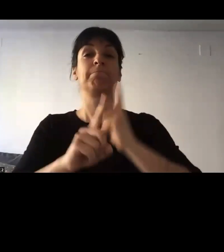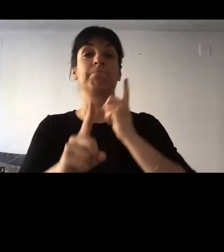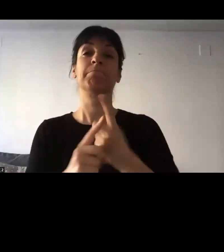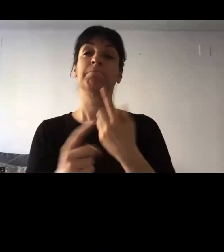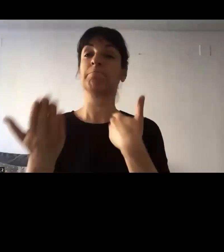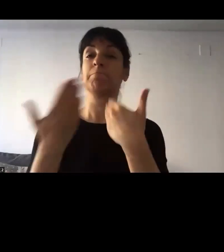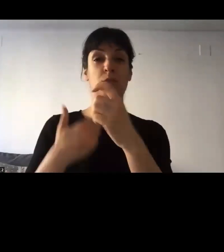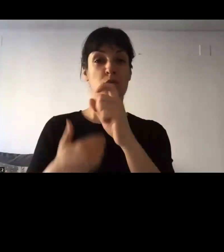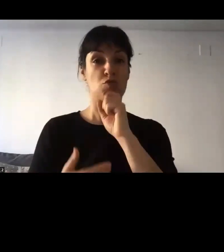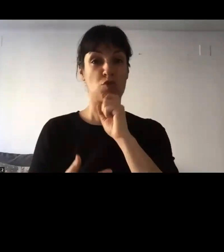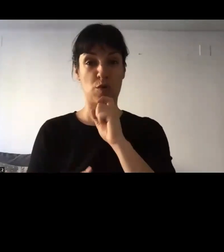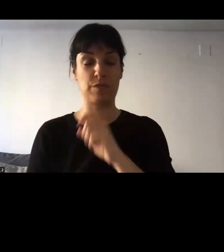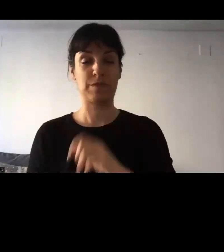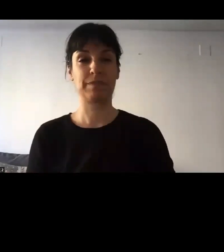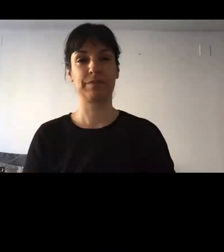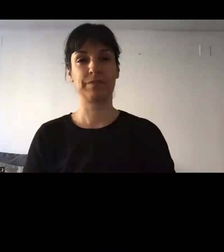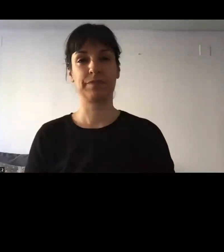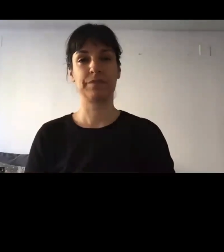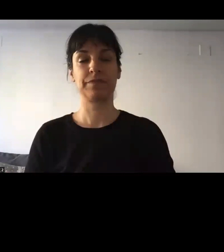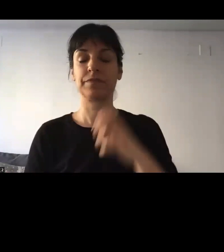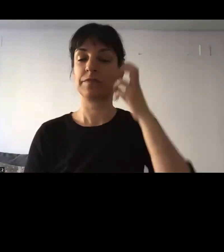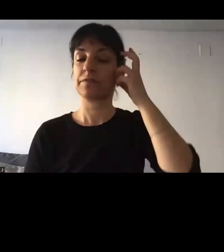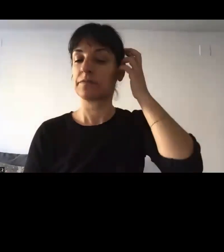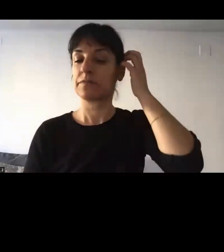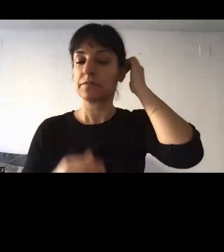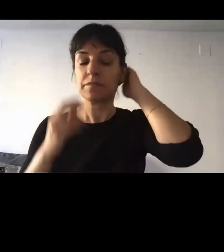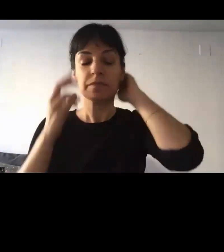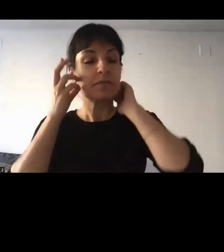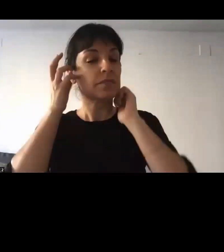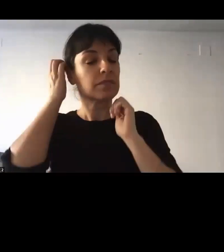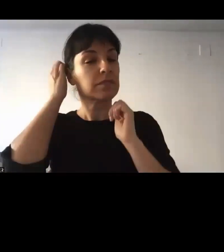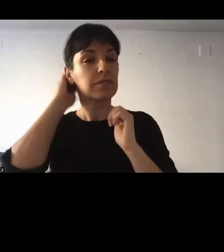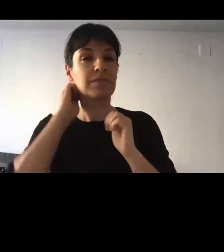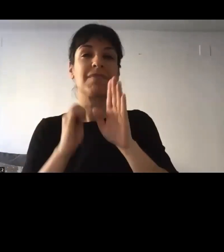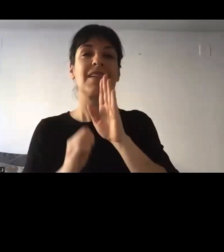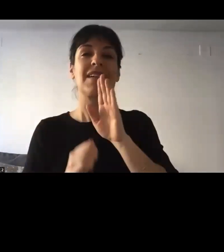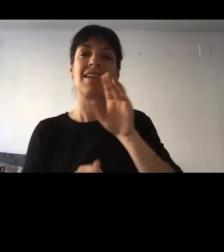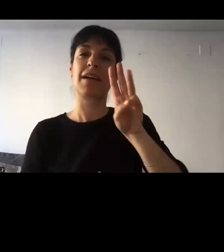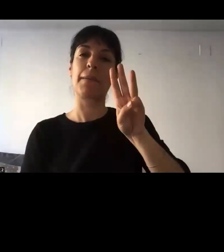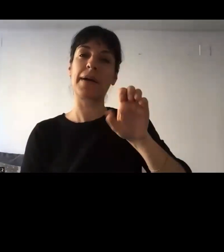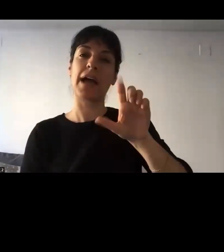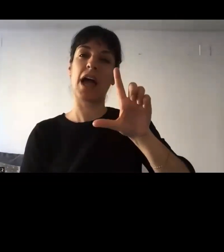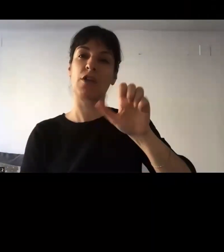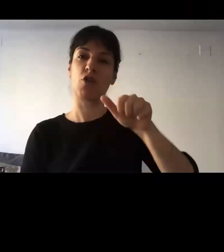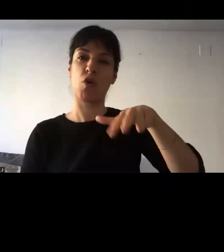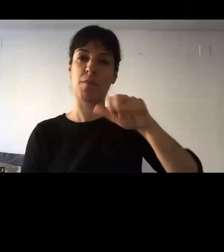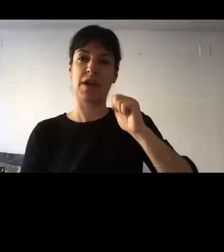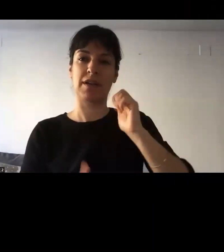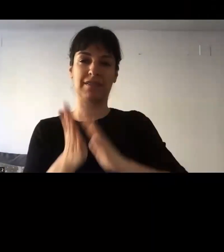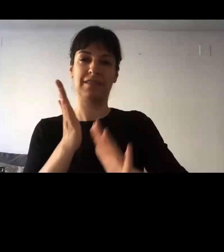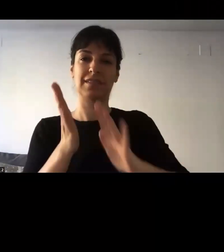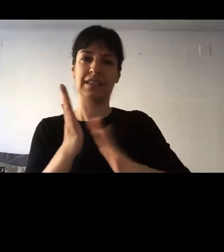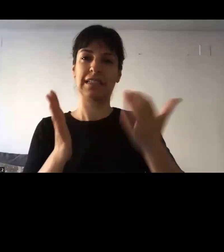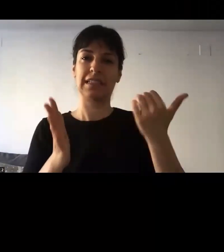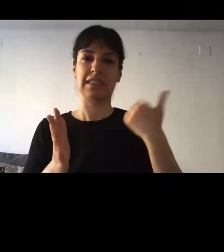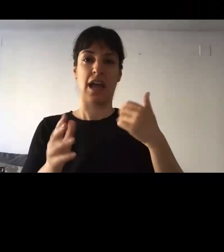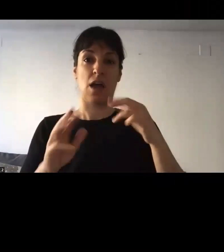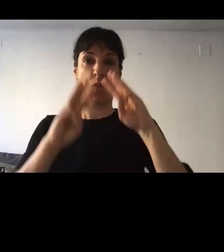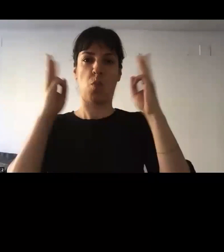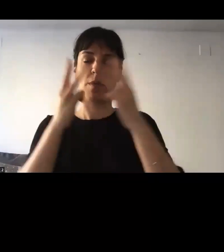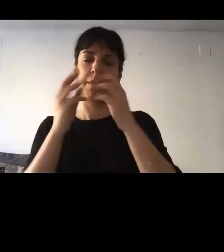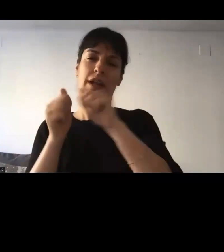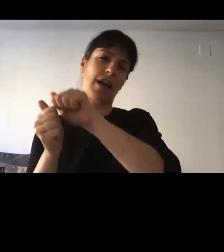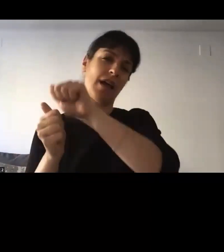ellas. También es cierto, como ha comentado mi compañera Paloma y como se ha ido comentando a lo largo de la sesión,